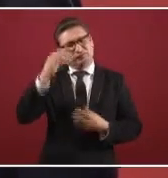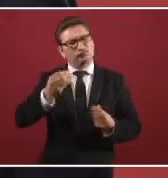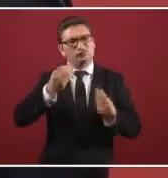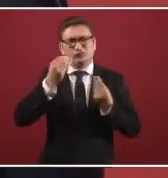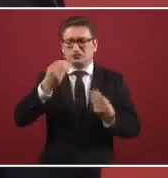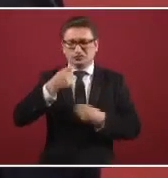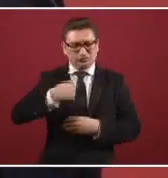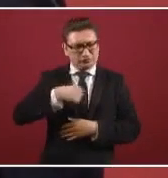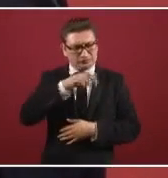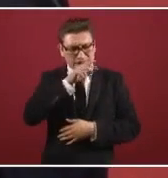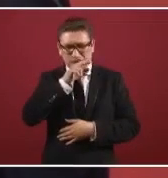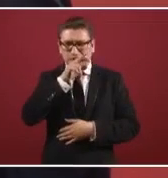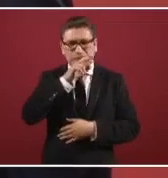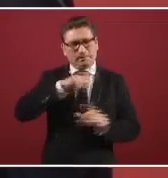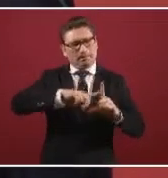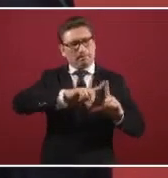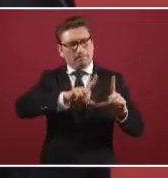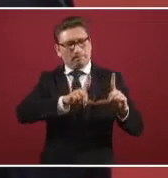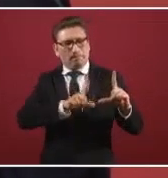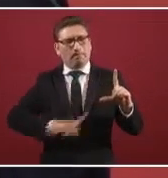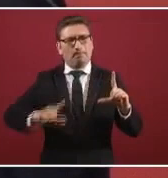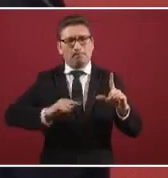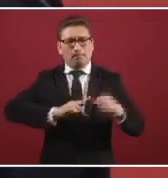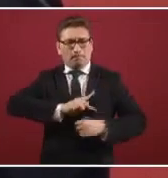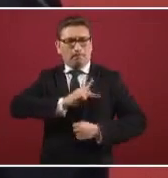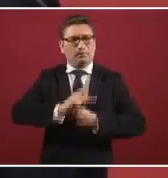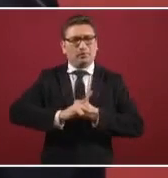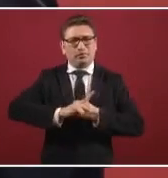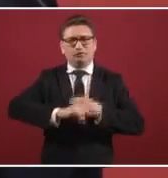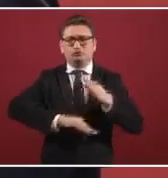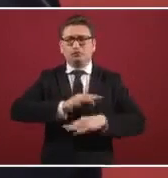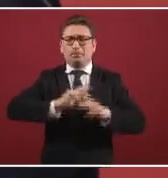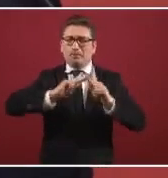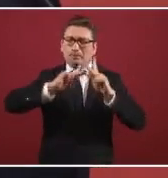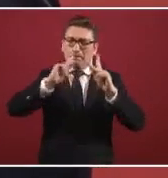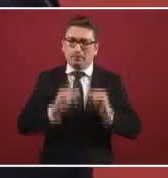logremos pacificar al país, que haya